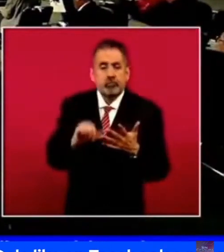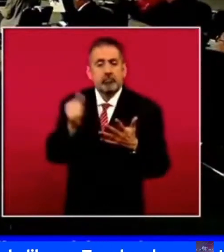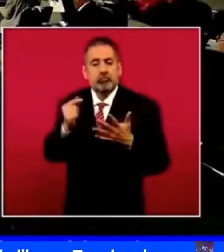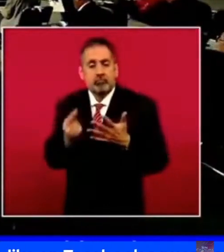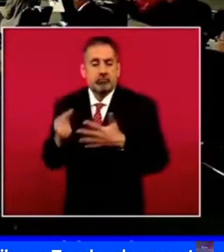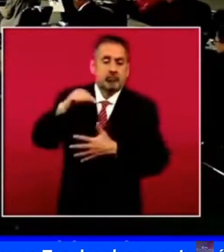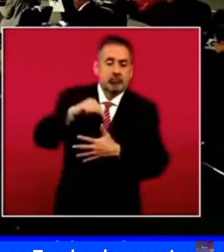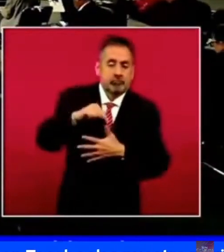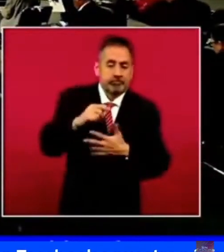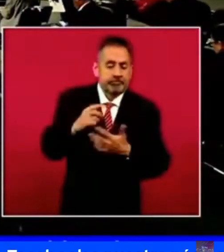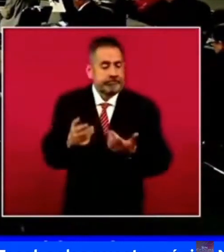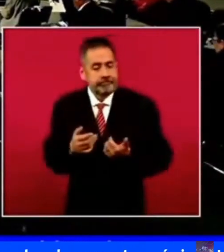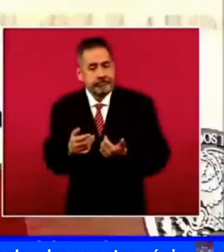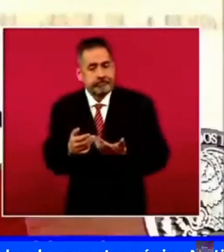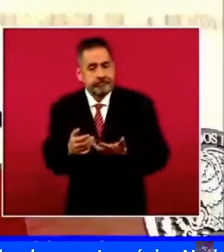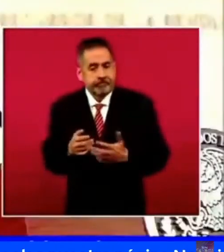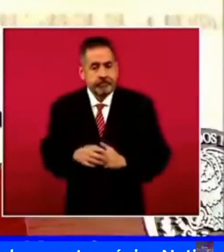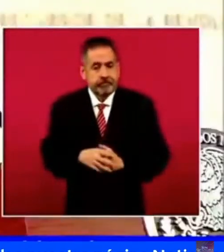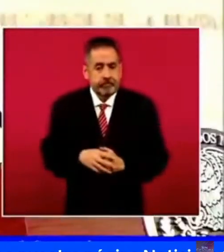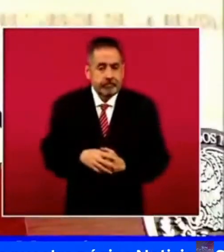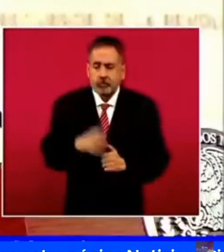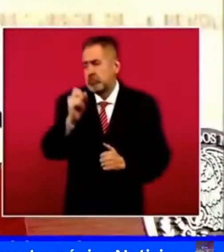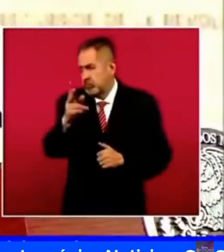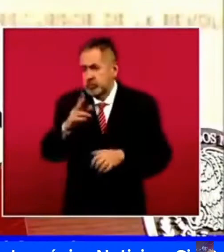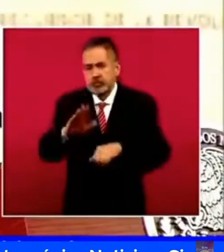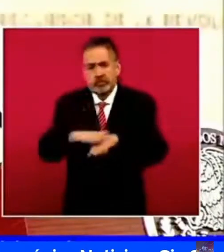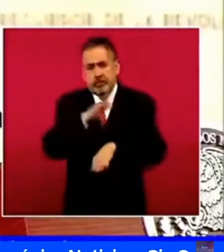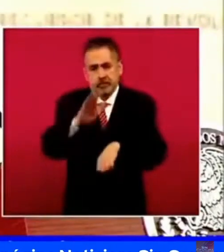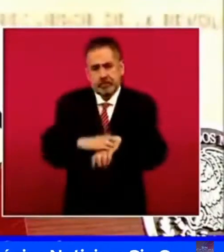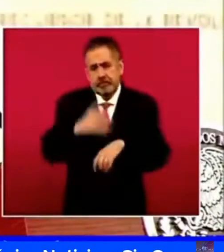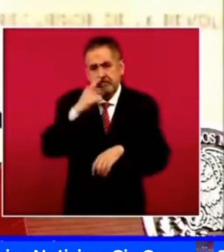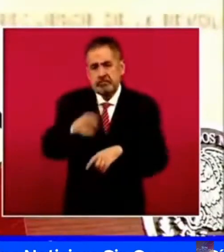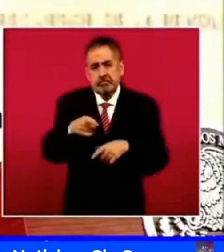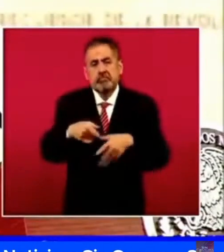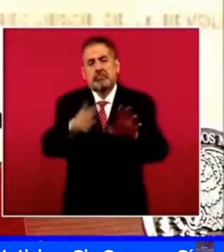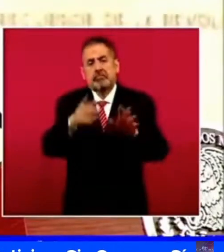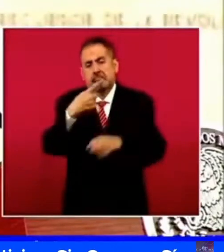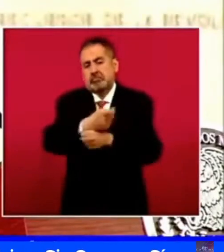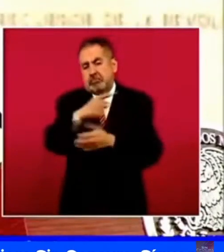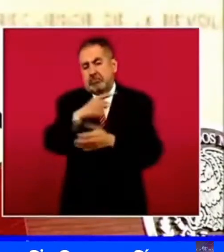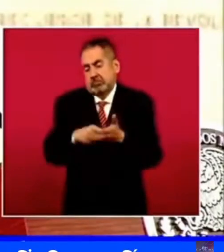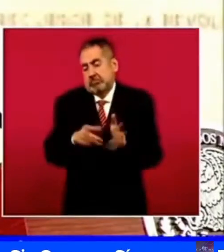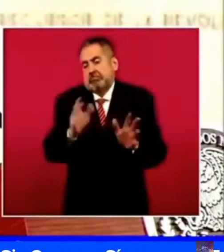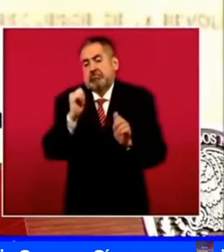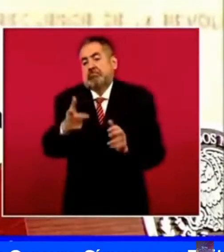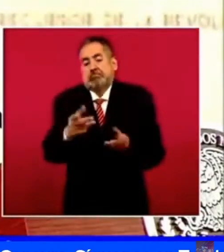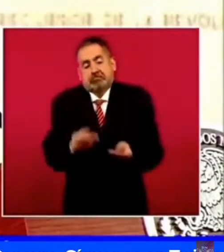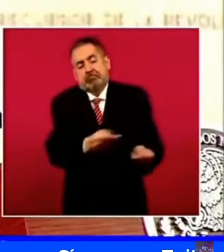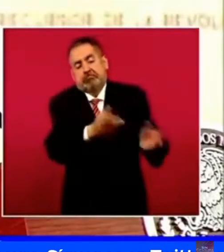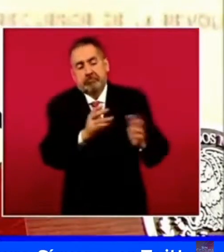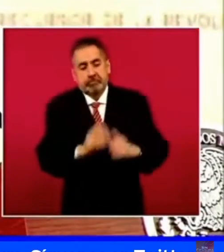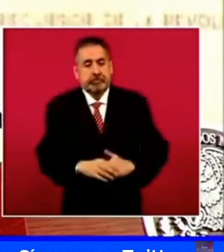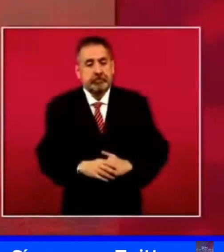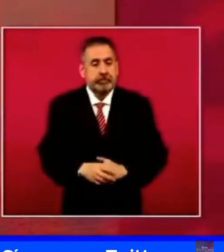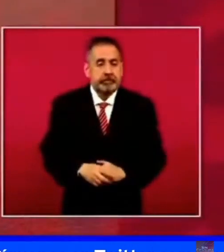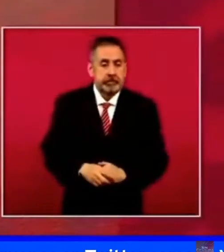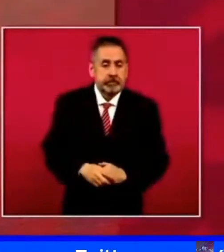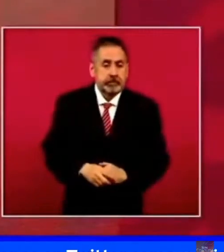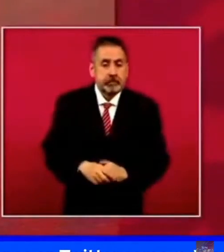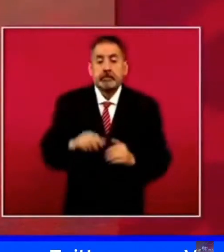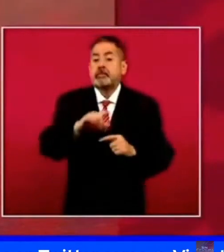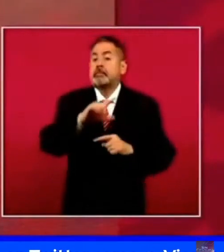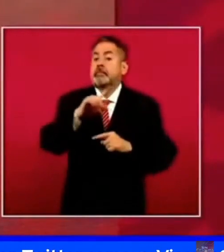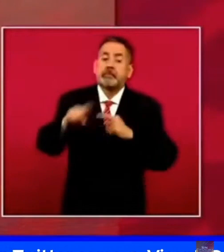entonces dije este cuando menos pues sacó primer lugar no me